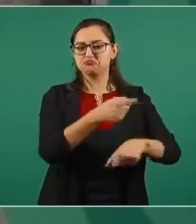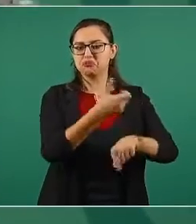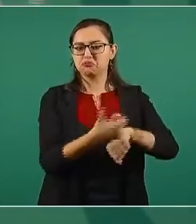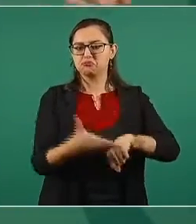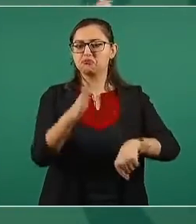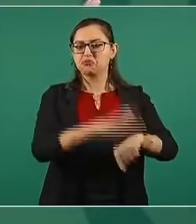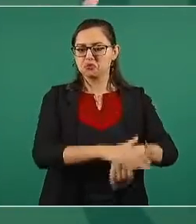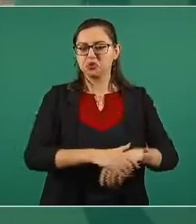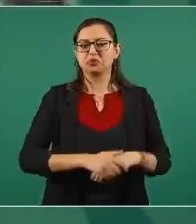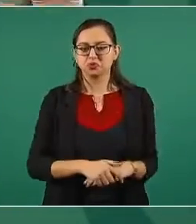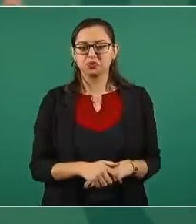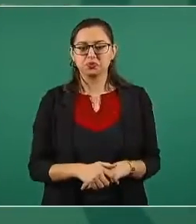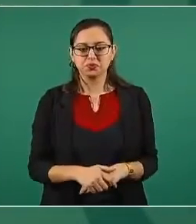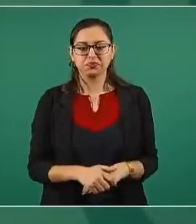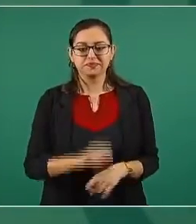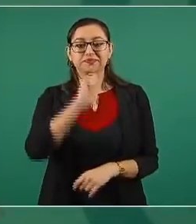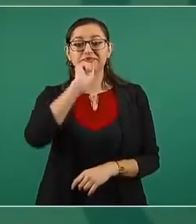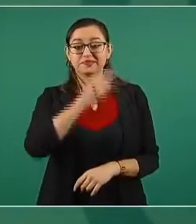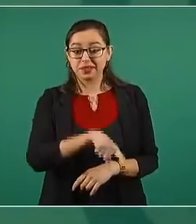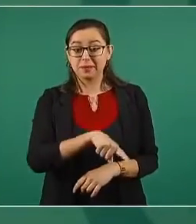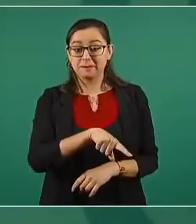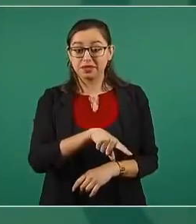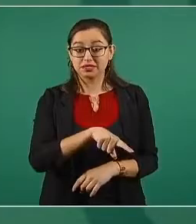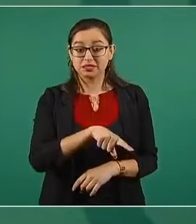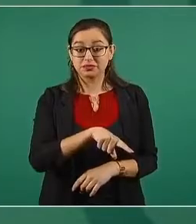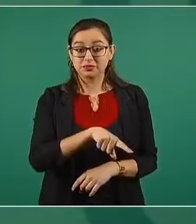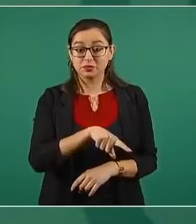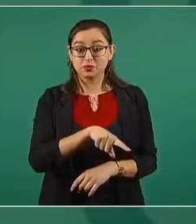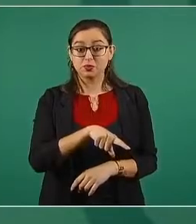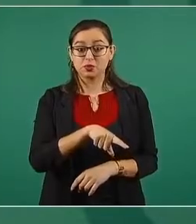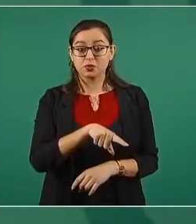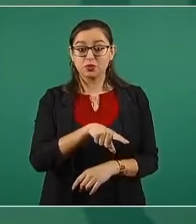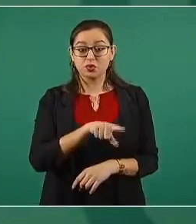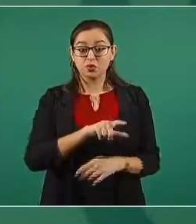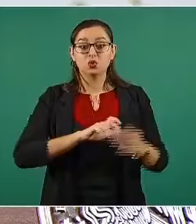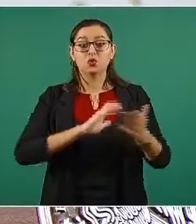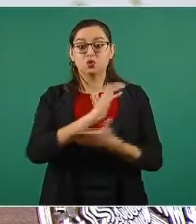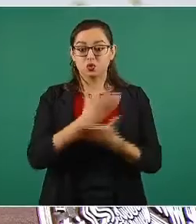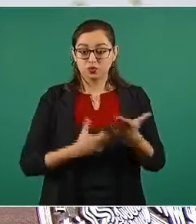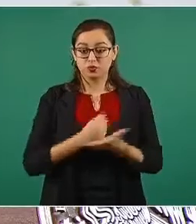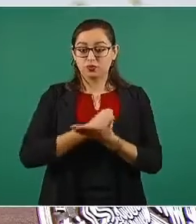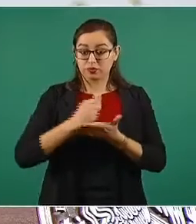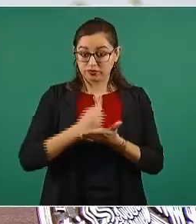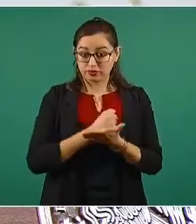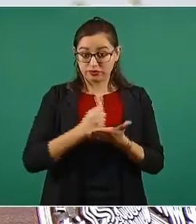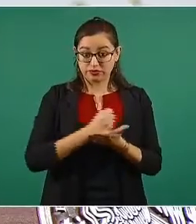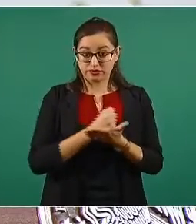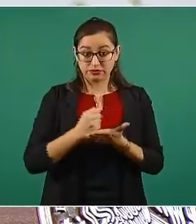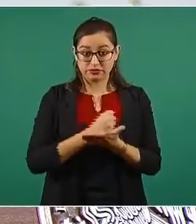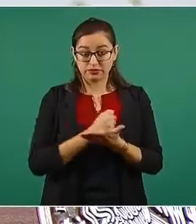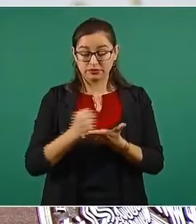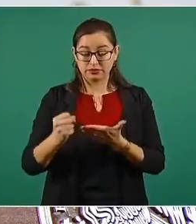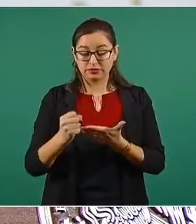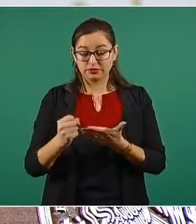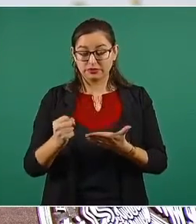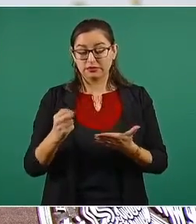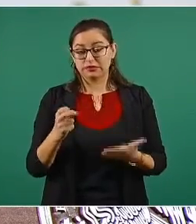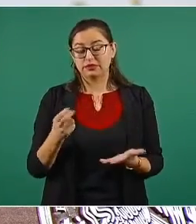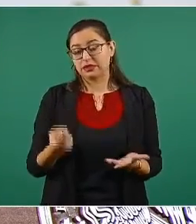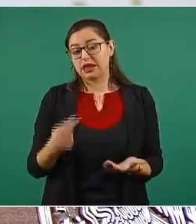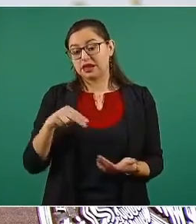al dueño del Financiero también le dieron un crédito Nacional